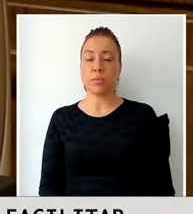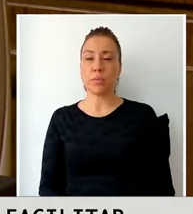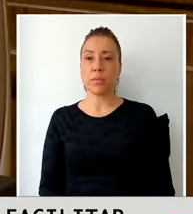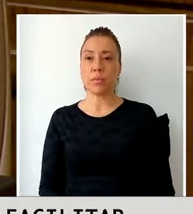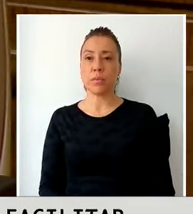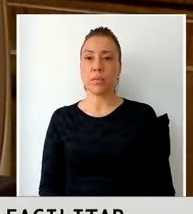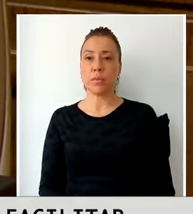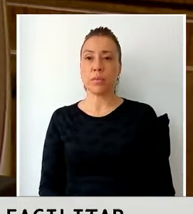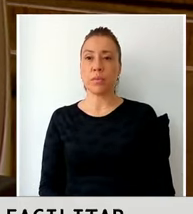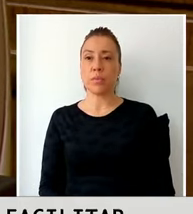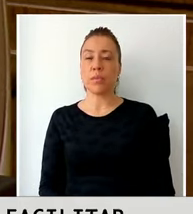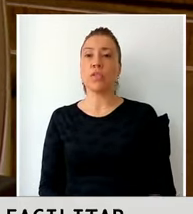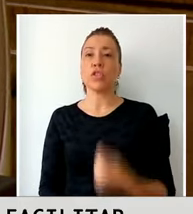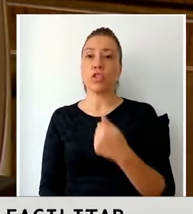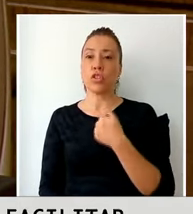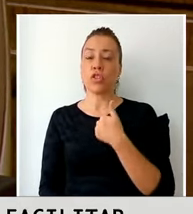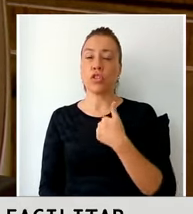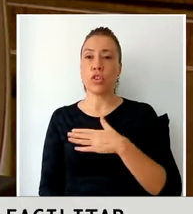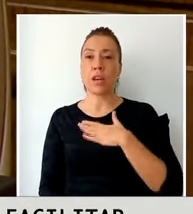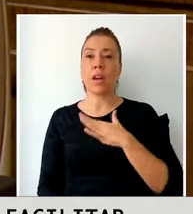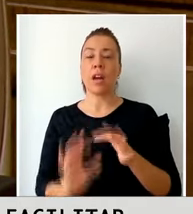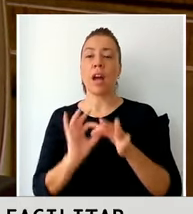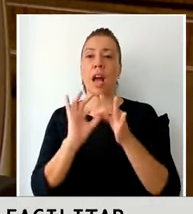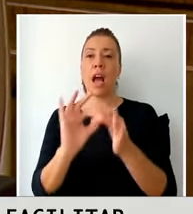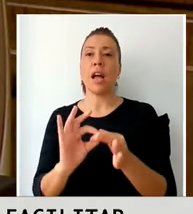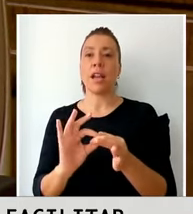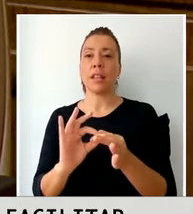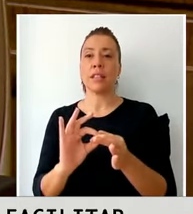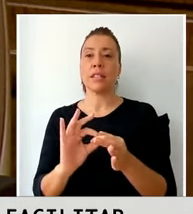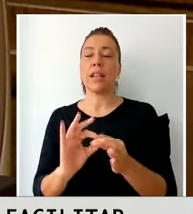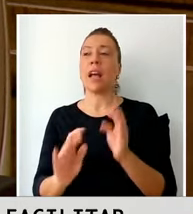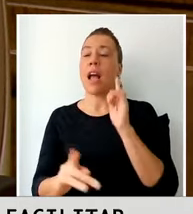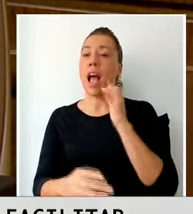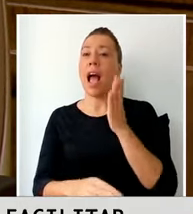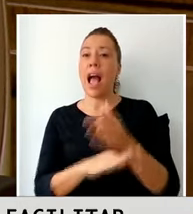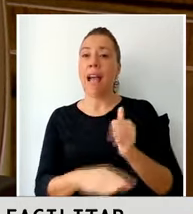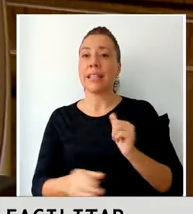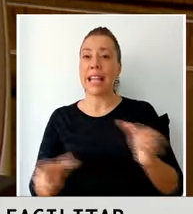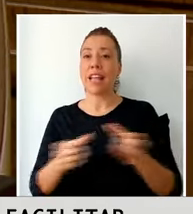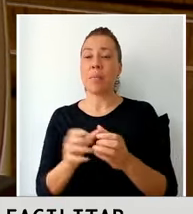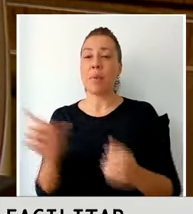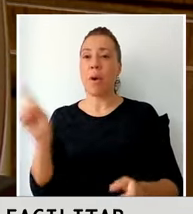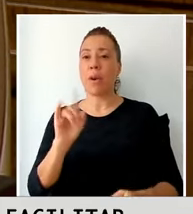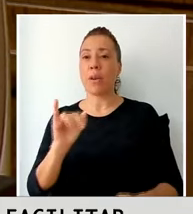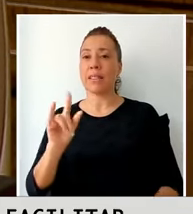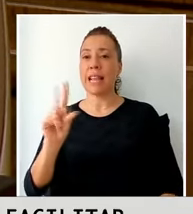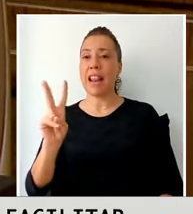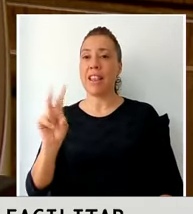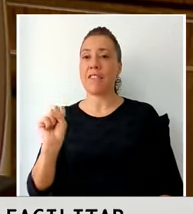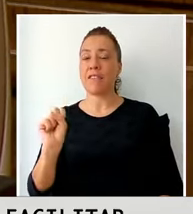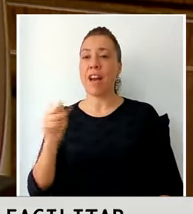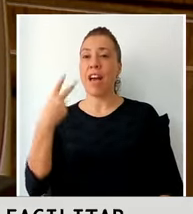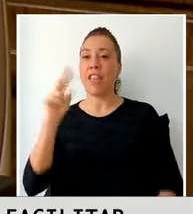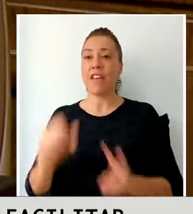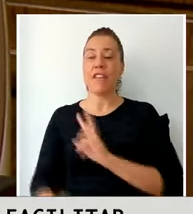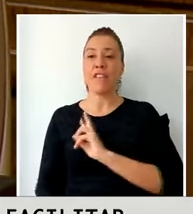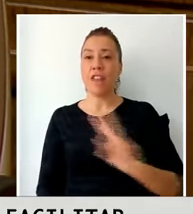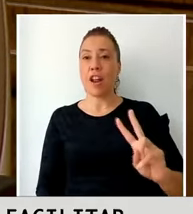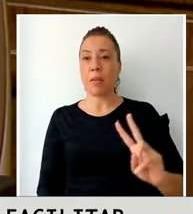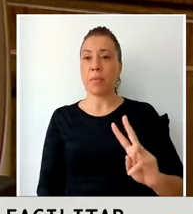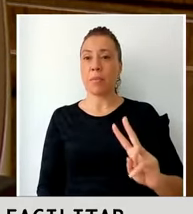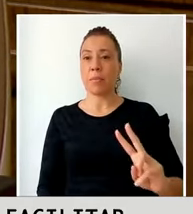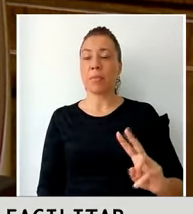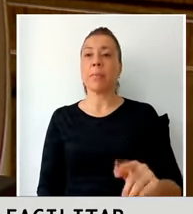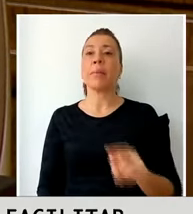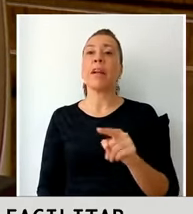Yo quiero agradecer La Presencia que tenemos el día de hoy del equipo Silva de de Valparaíso que invocer porque